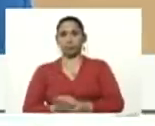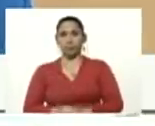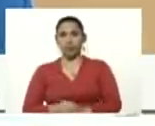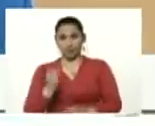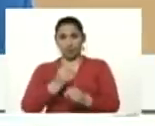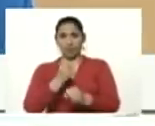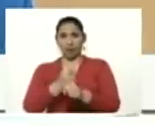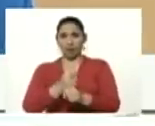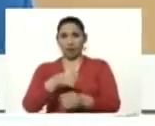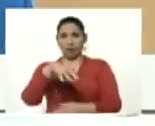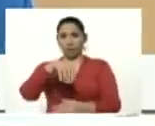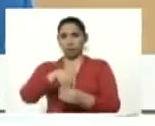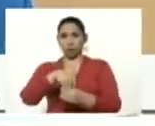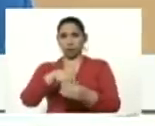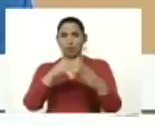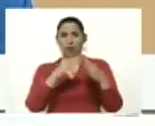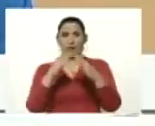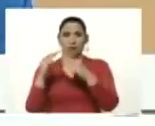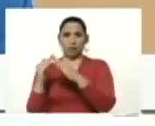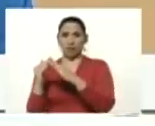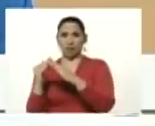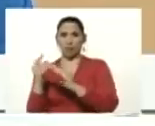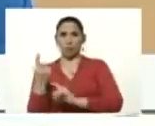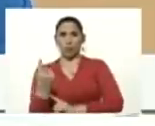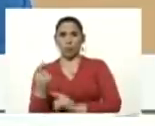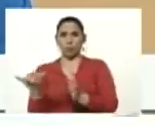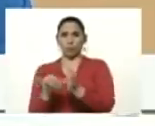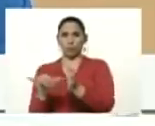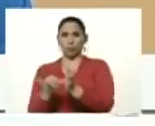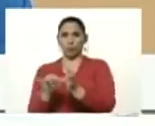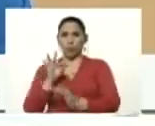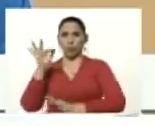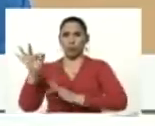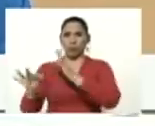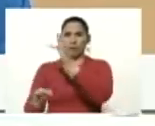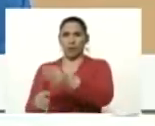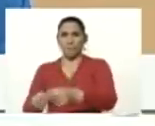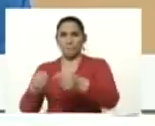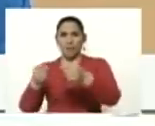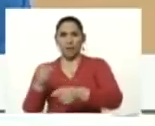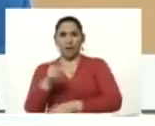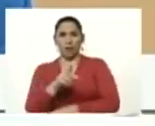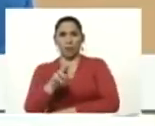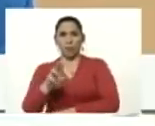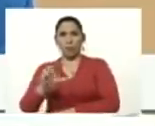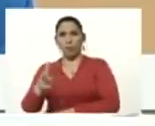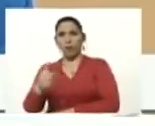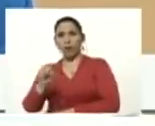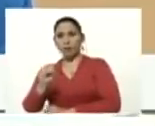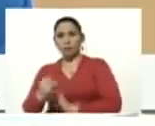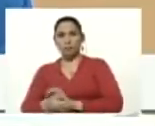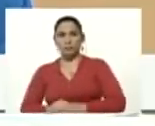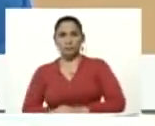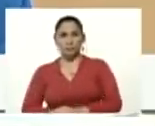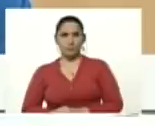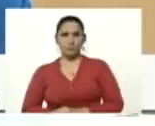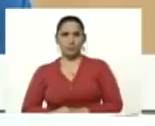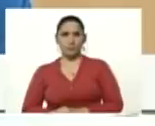hogar, es una de las vecinas contagiadas del mercado de las pulgas.